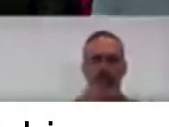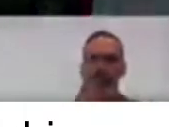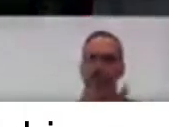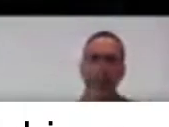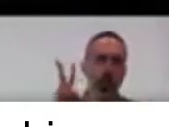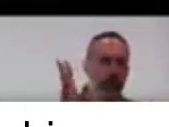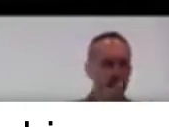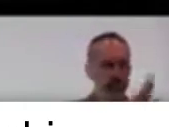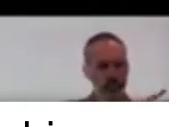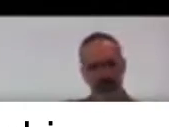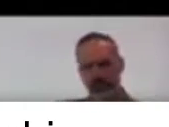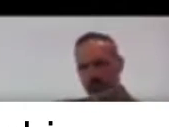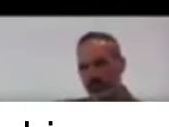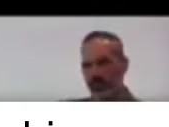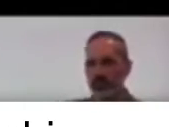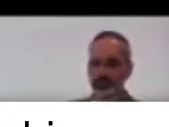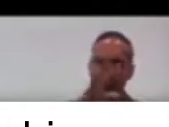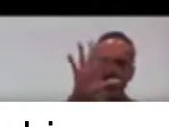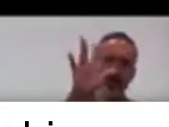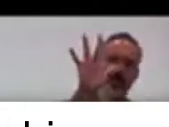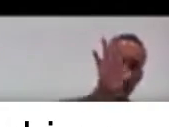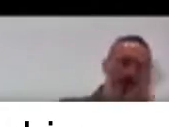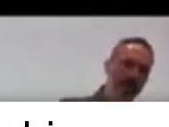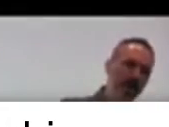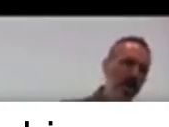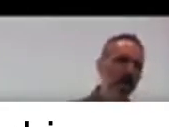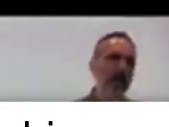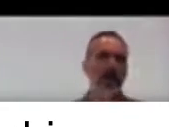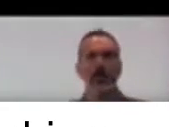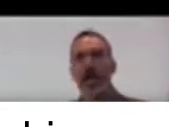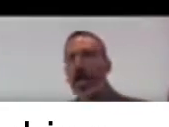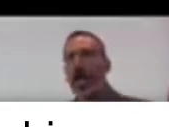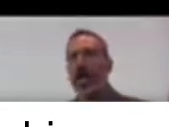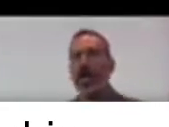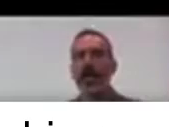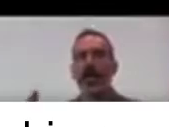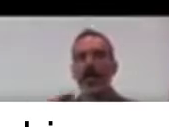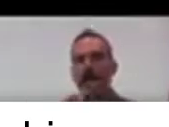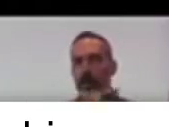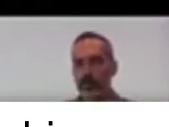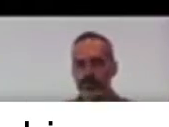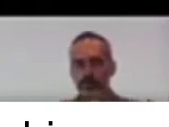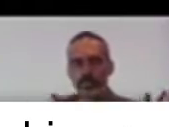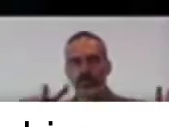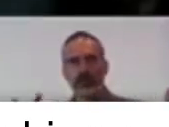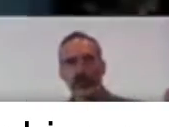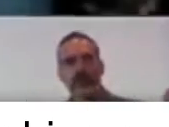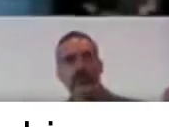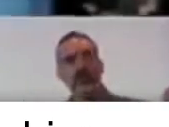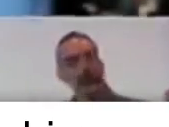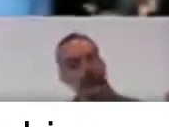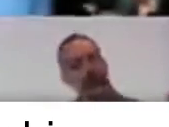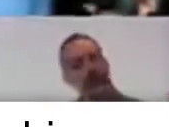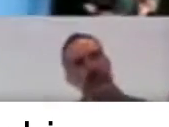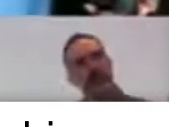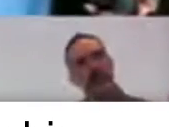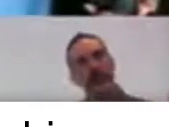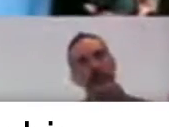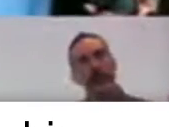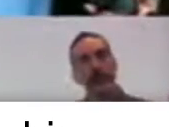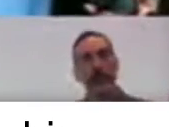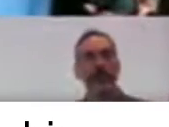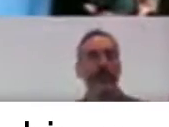inundaciones, desbordamientos de ríos, rescate de personas. El sismo del pasado 19 de